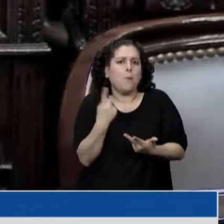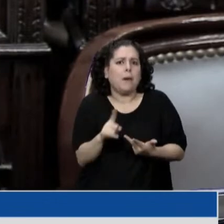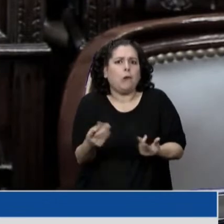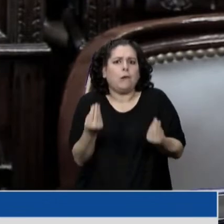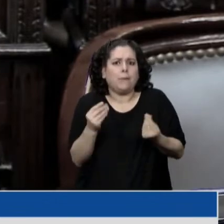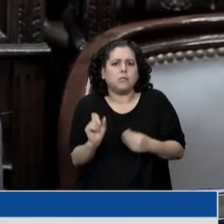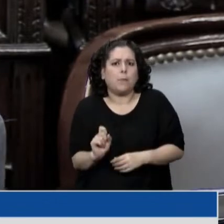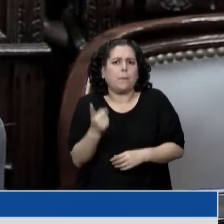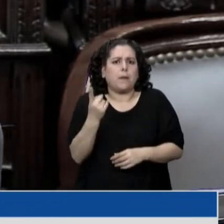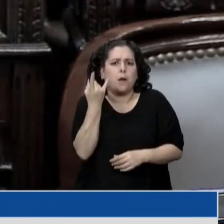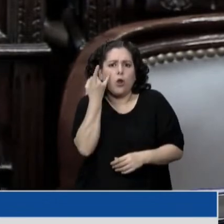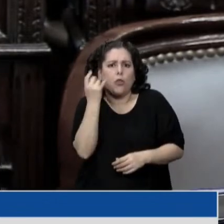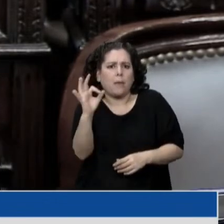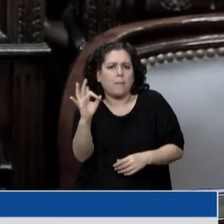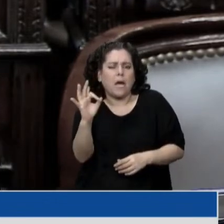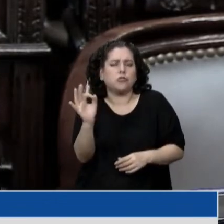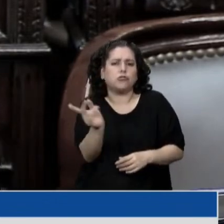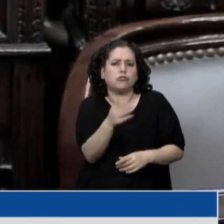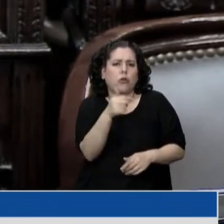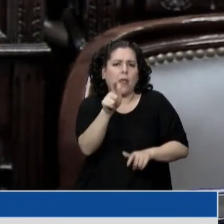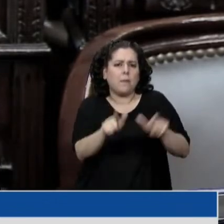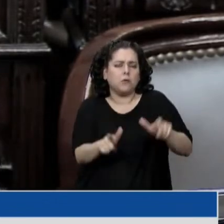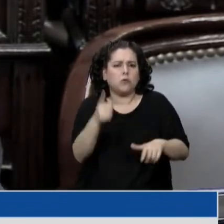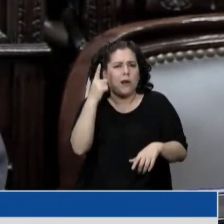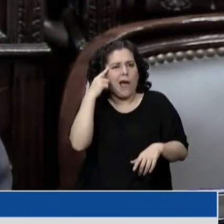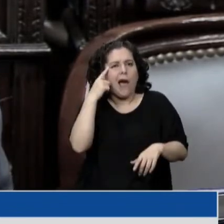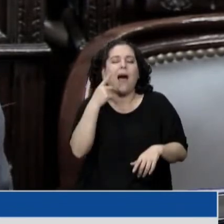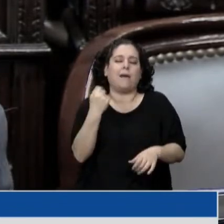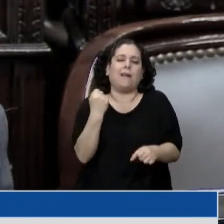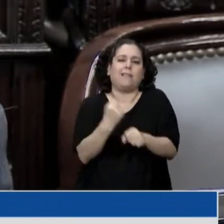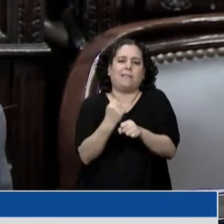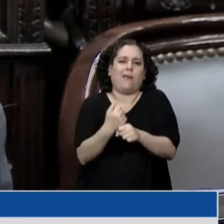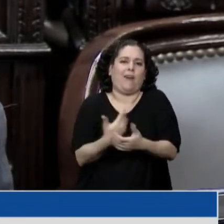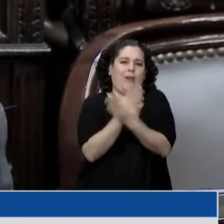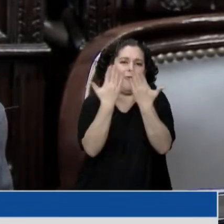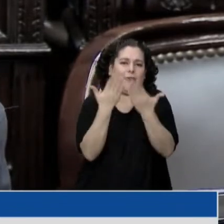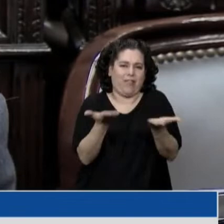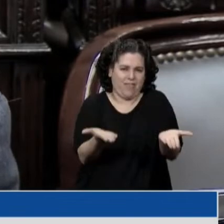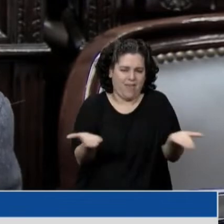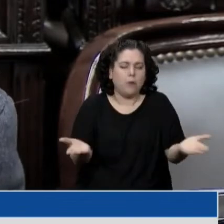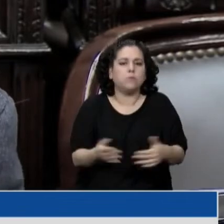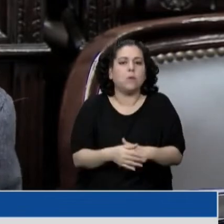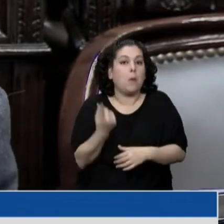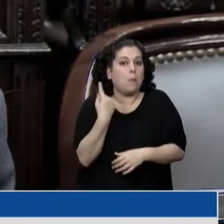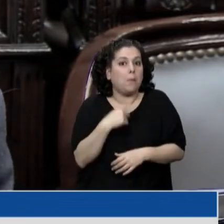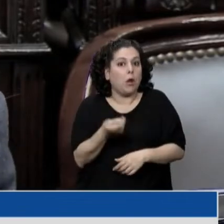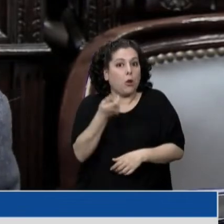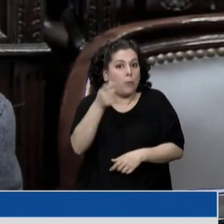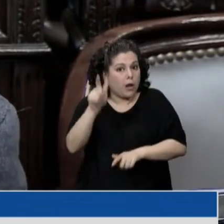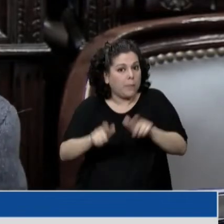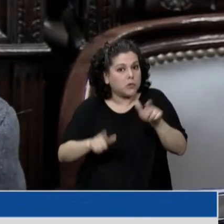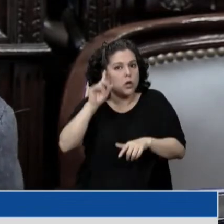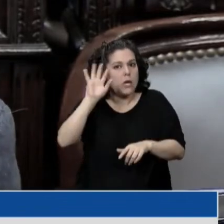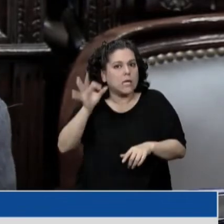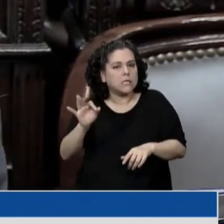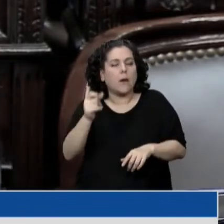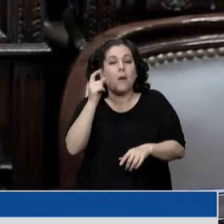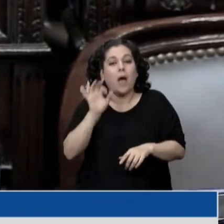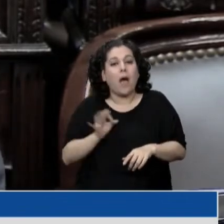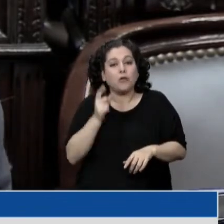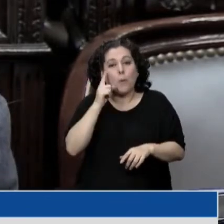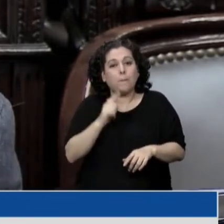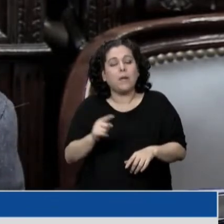qué pasó el 1 de mayo, todos responden, es el Día del Trabajador. Y muy pocos recuerdan que el 1 de mayo de